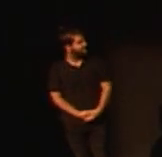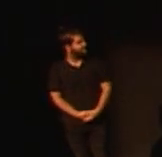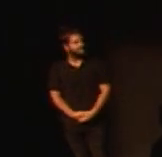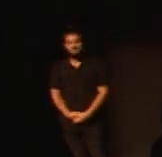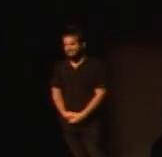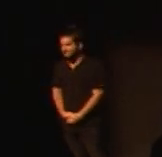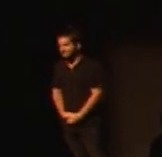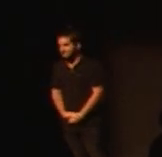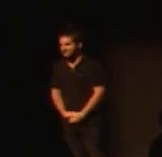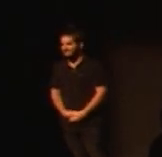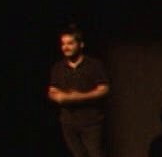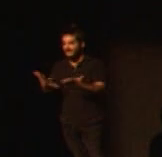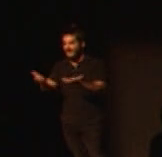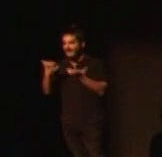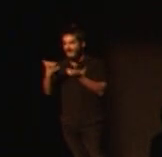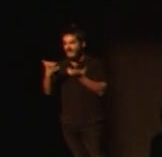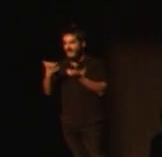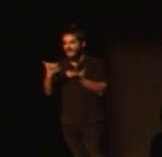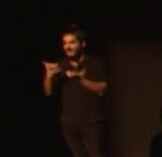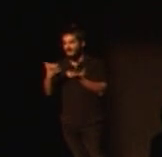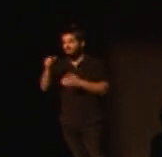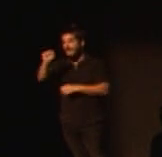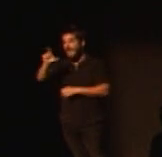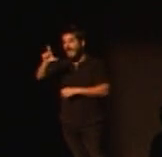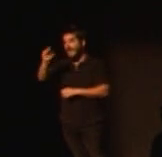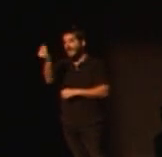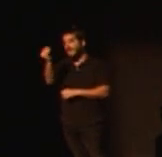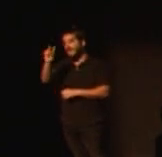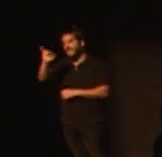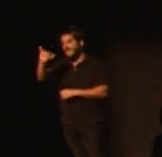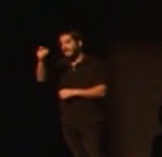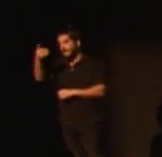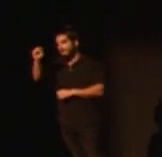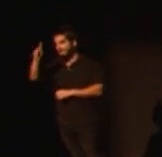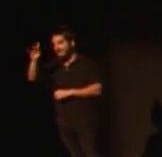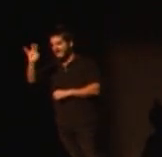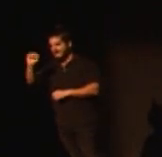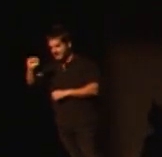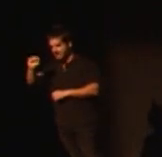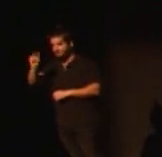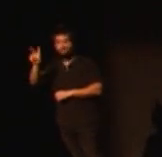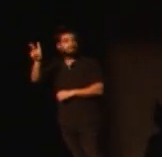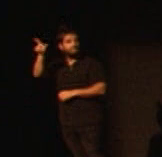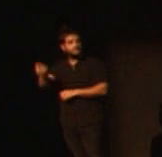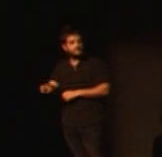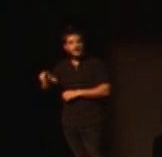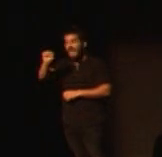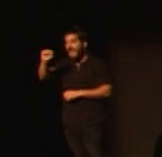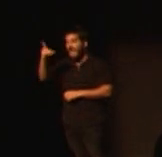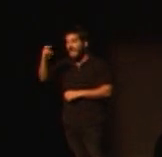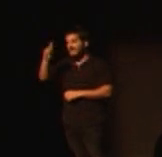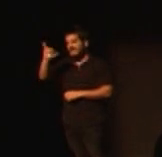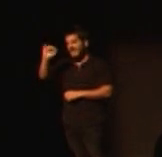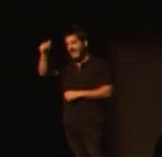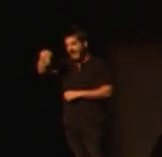El ganador del premio a la empresa es Alquibarsa SL. Recoge el premio Adrián Barceló, responsable del departamento